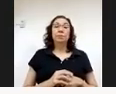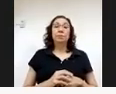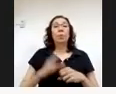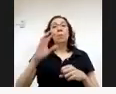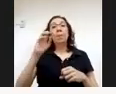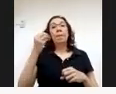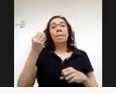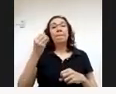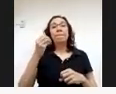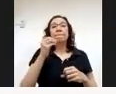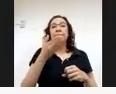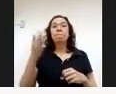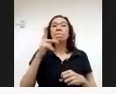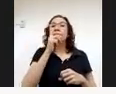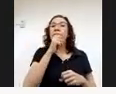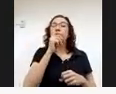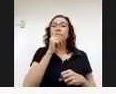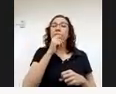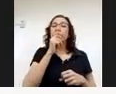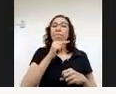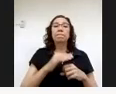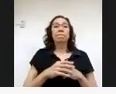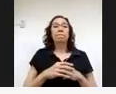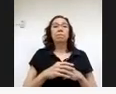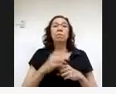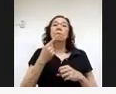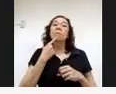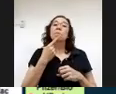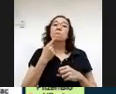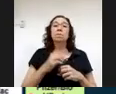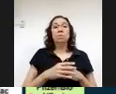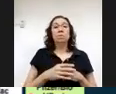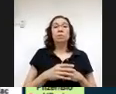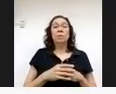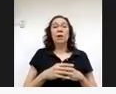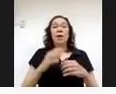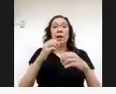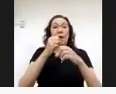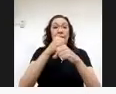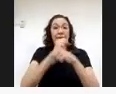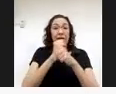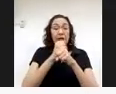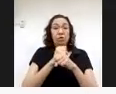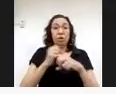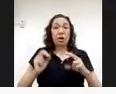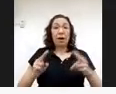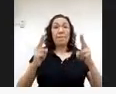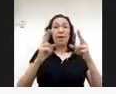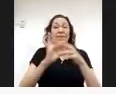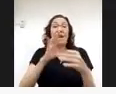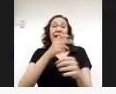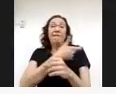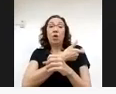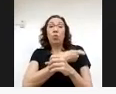Otro mito, algunas otras cosas que se dicen, que la fabricación acelerada de esta